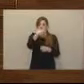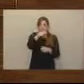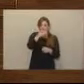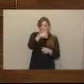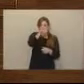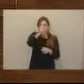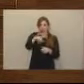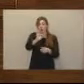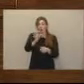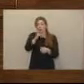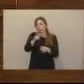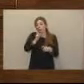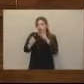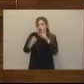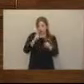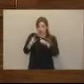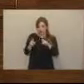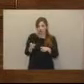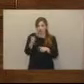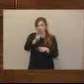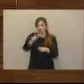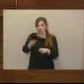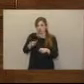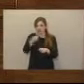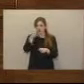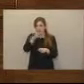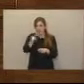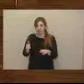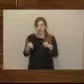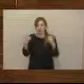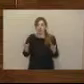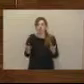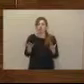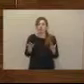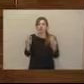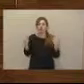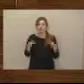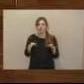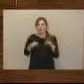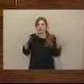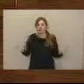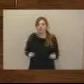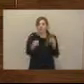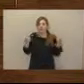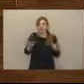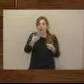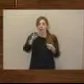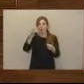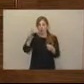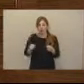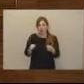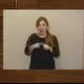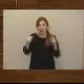por las quejas de los interesados. Se suelen publicar además en el BOPA todas las actuaciones